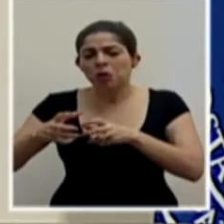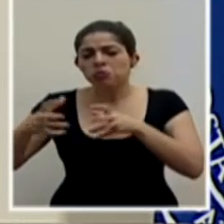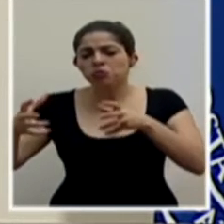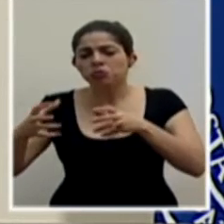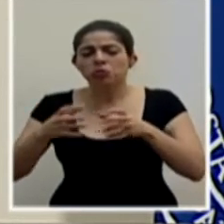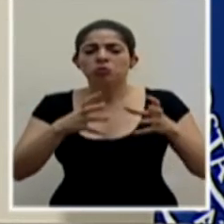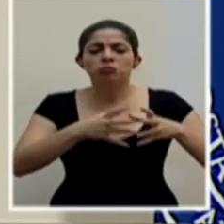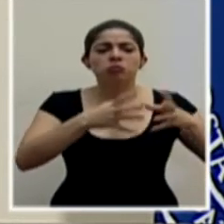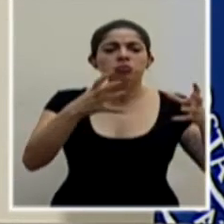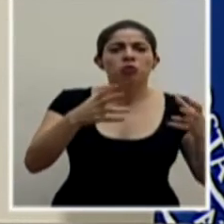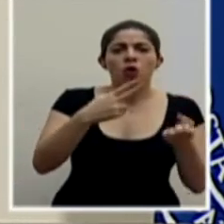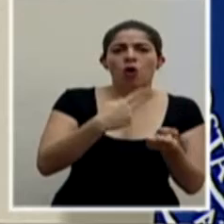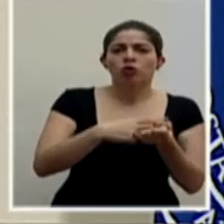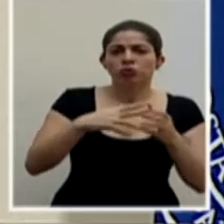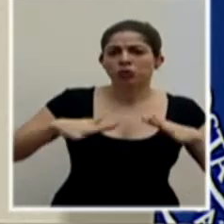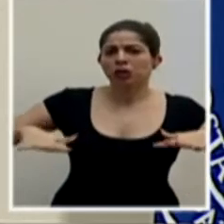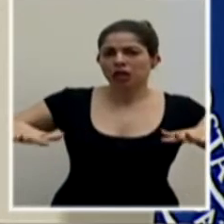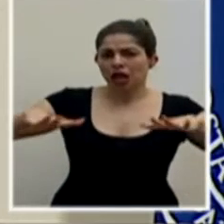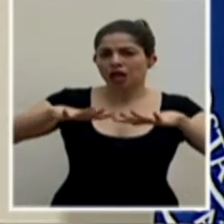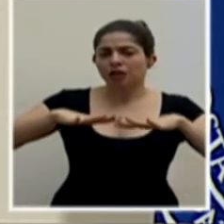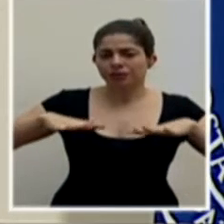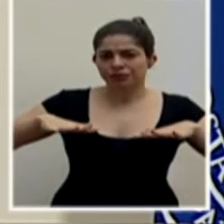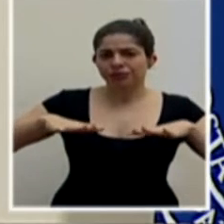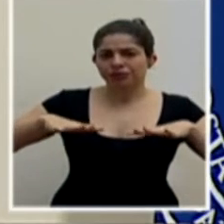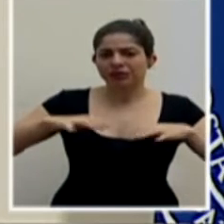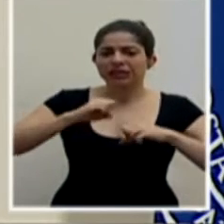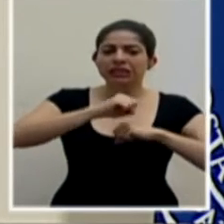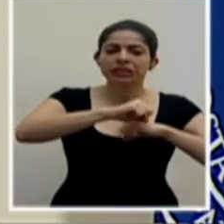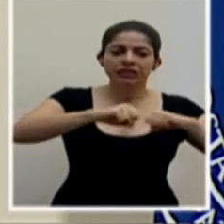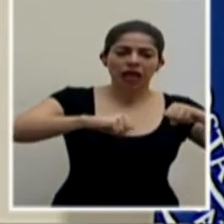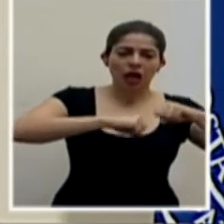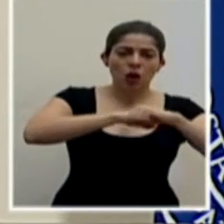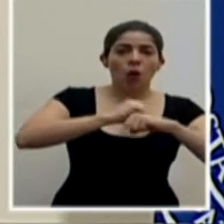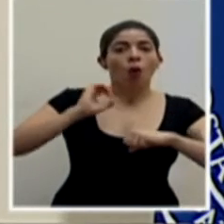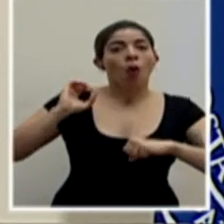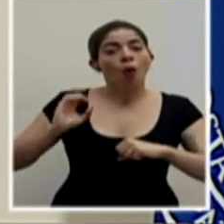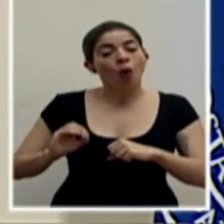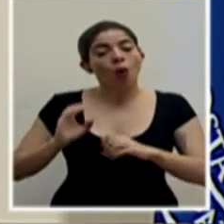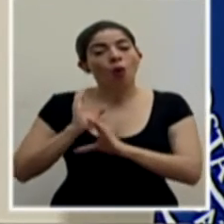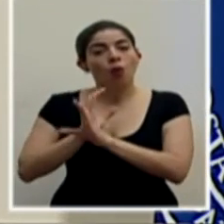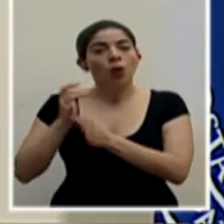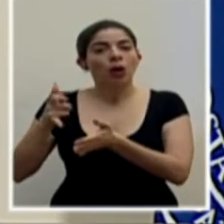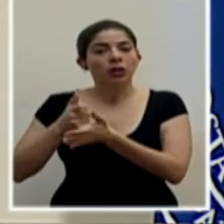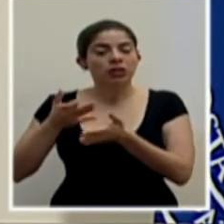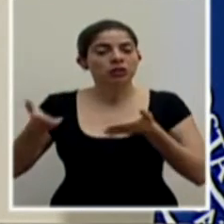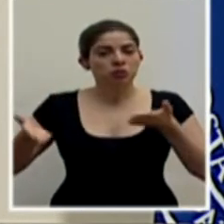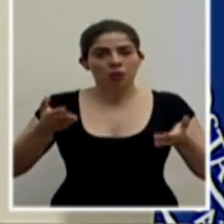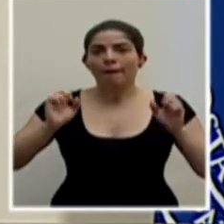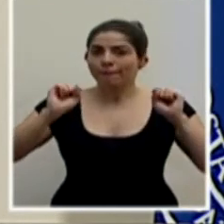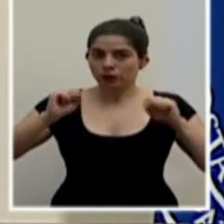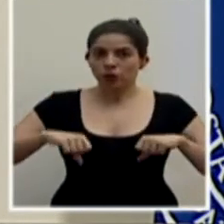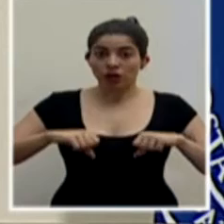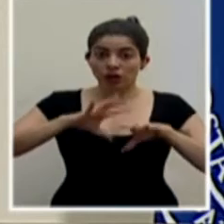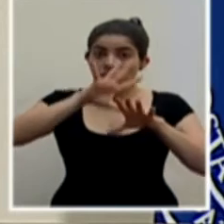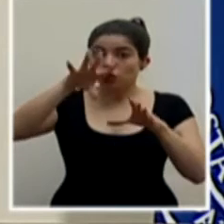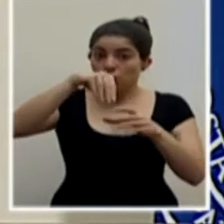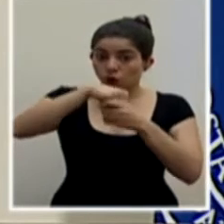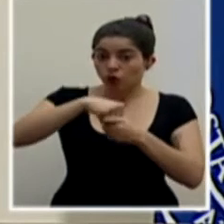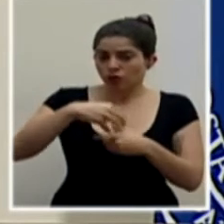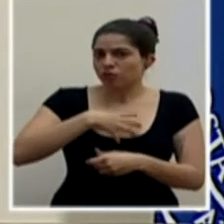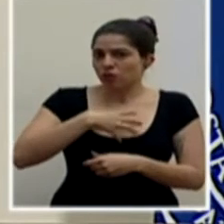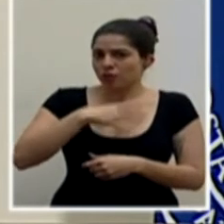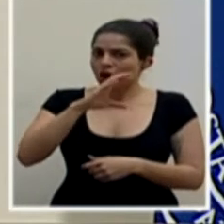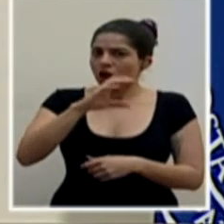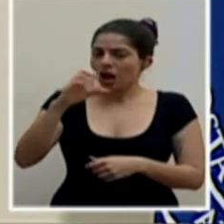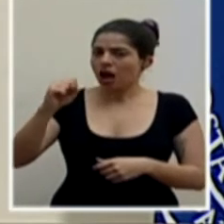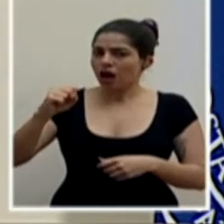capacidad hospitalaria, tanto en salón como en unidades de cuidados intensivos, todos dentro de la red de la